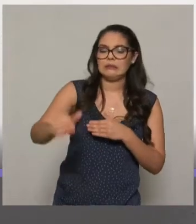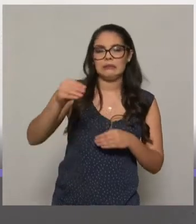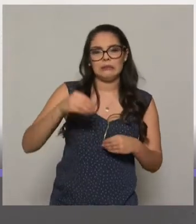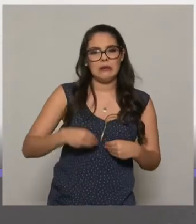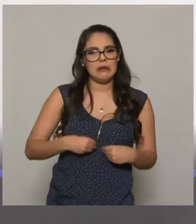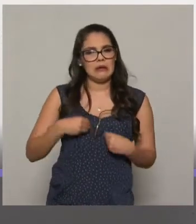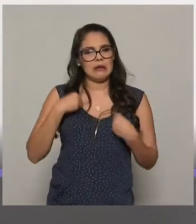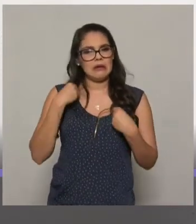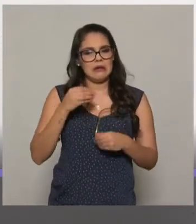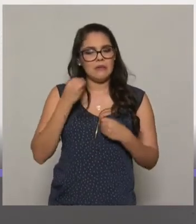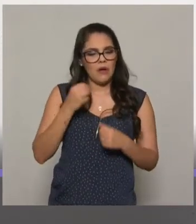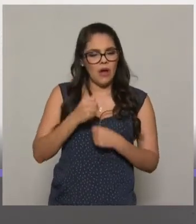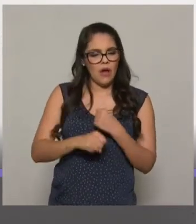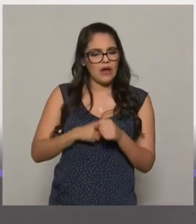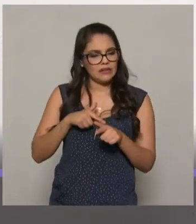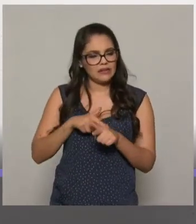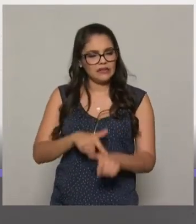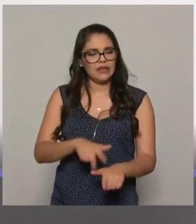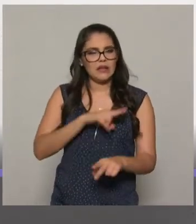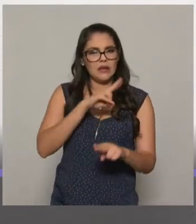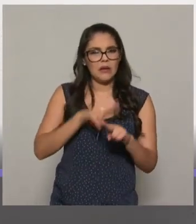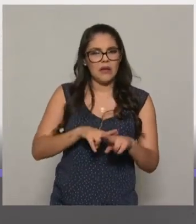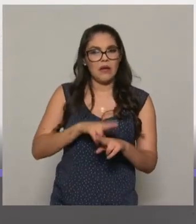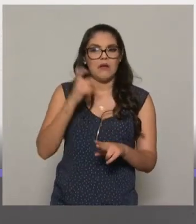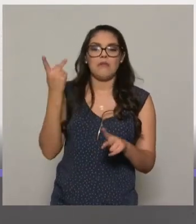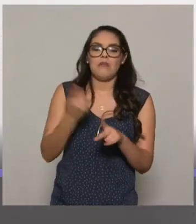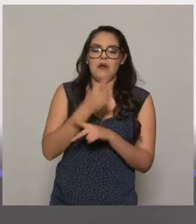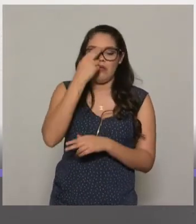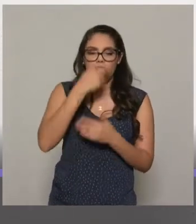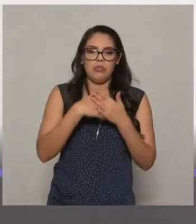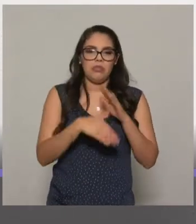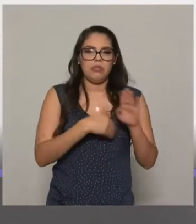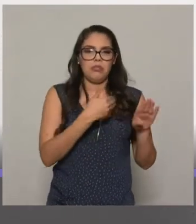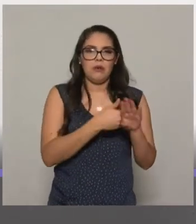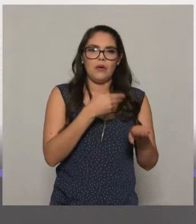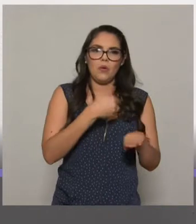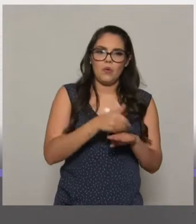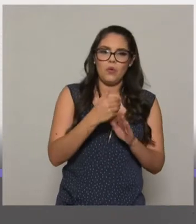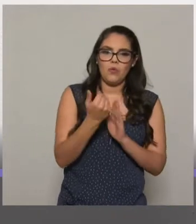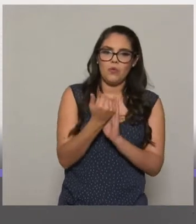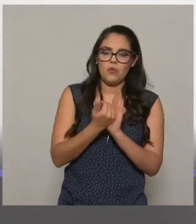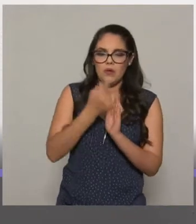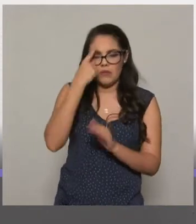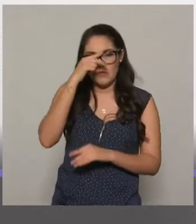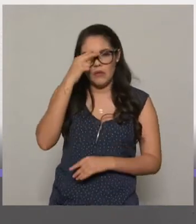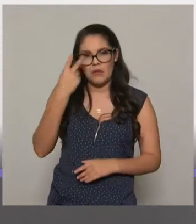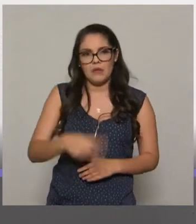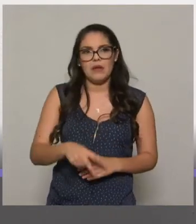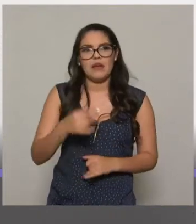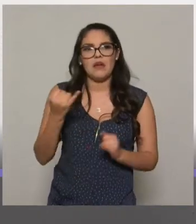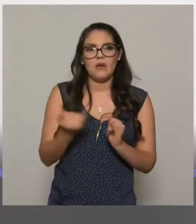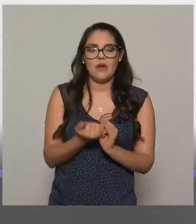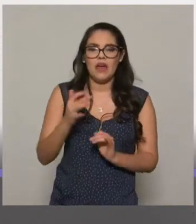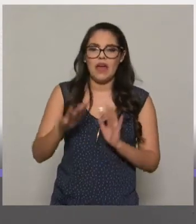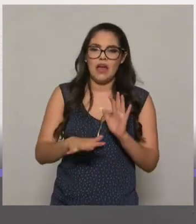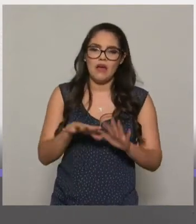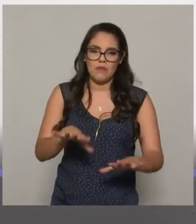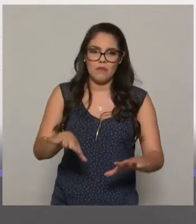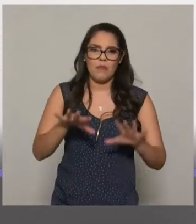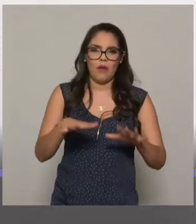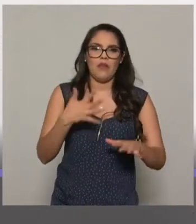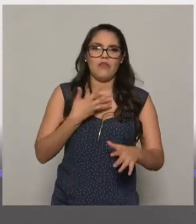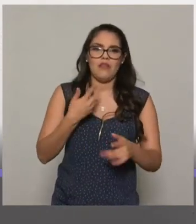tenía años de vida productiva por delante, y eso es lo que repercute en general en números para México, ¿no? También igual el impacto que tienen